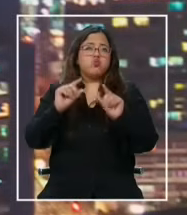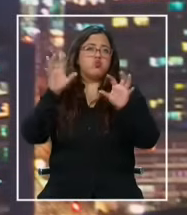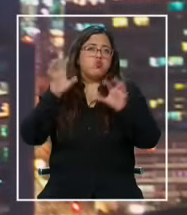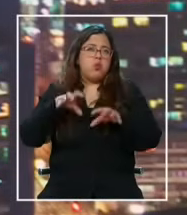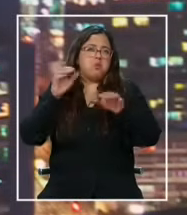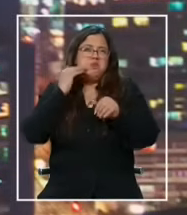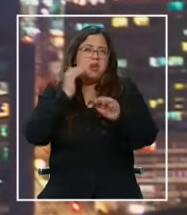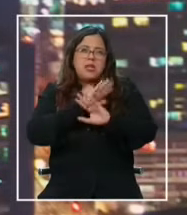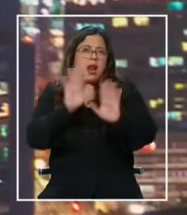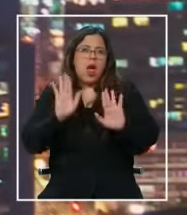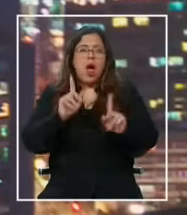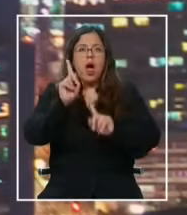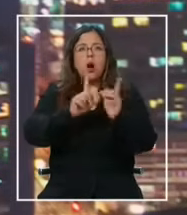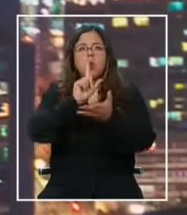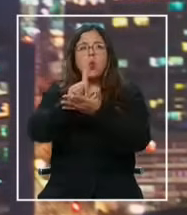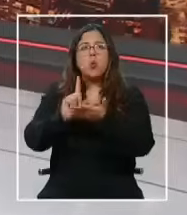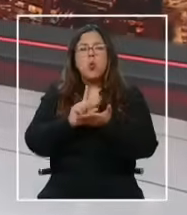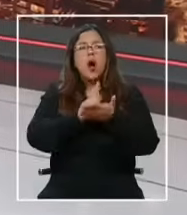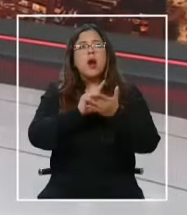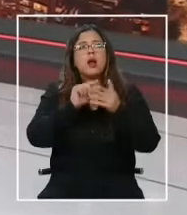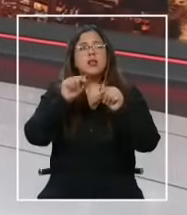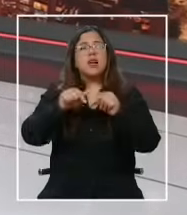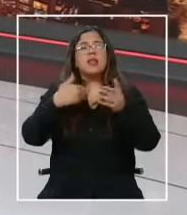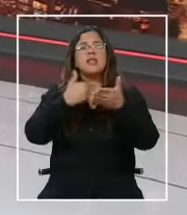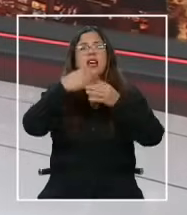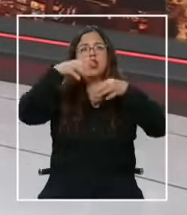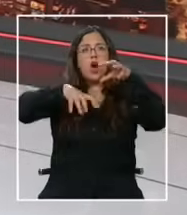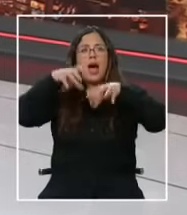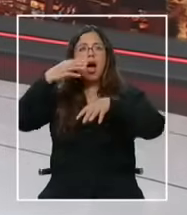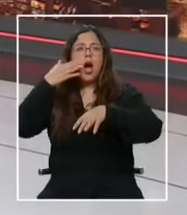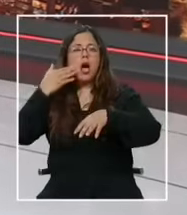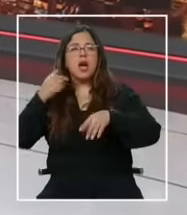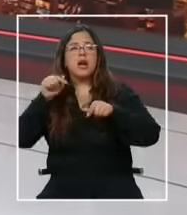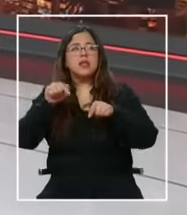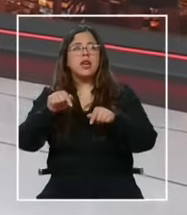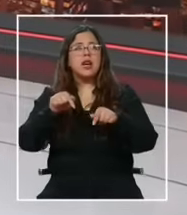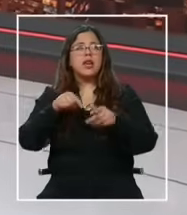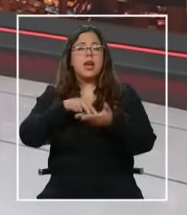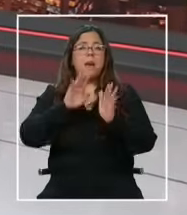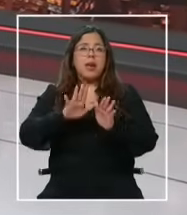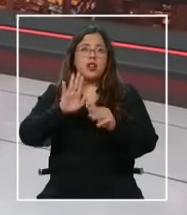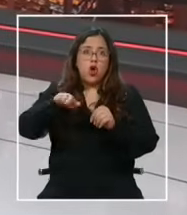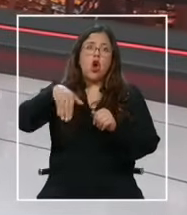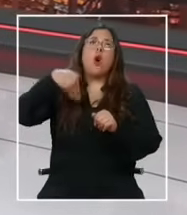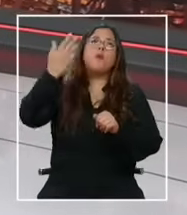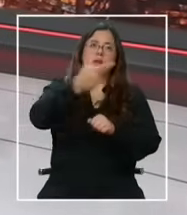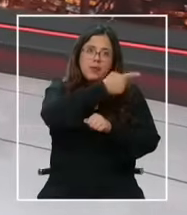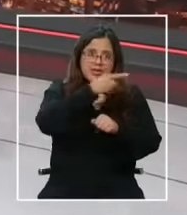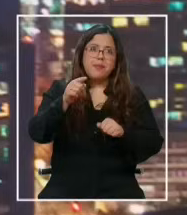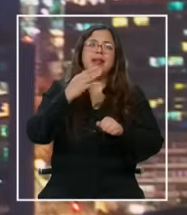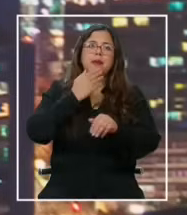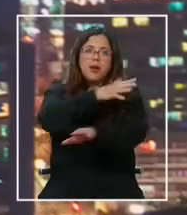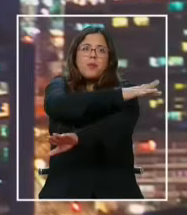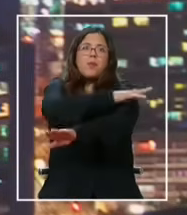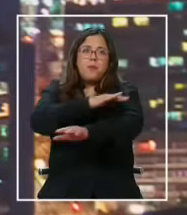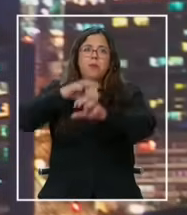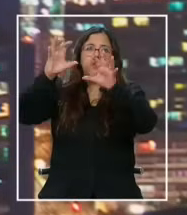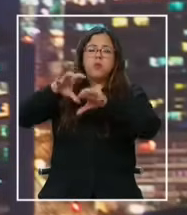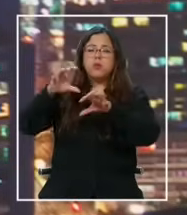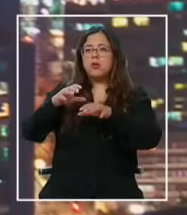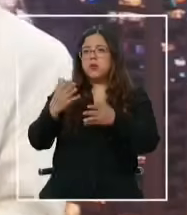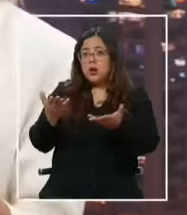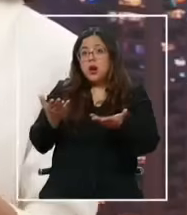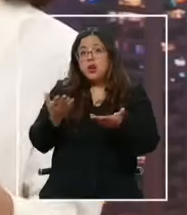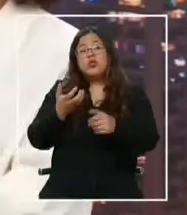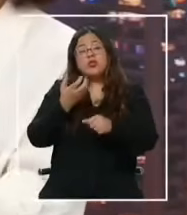prácticamente nada en algunos sectores se mantendría en la precordillera a la espera de la próxima semana otro sistema frontal más tenemos sistema frontal y